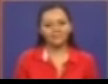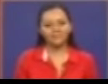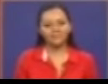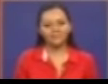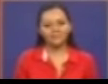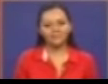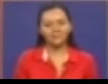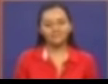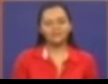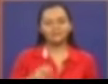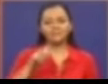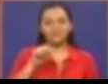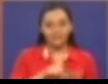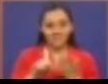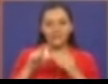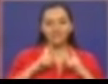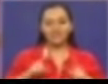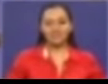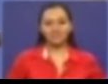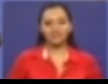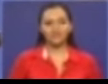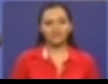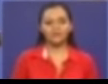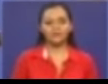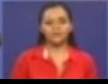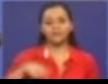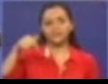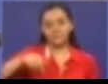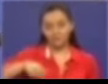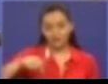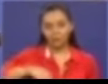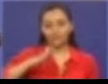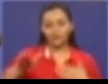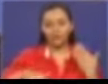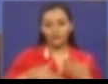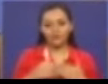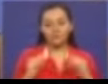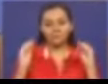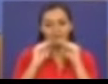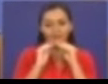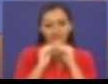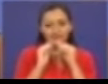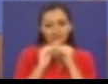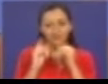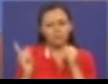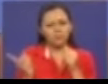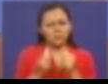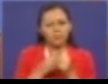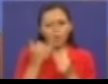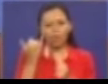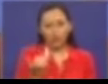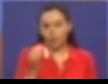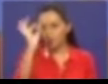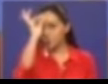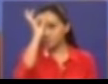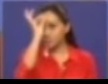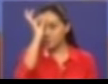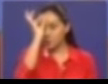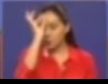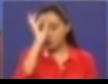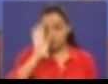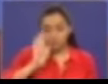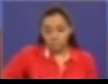Karina Vance, ministra de Salud. Porque aquí estamos haciendo por primera vez un hospital que desde